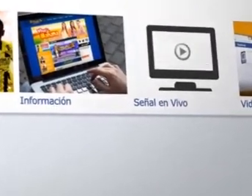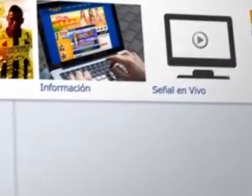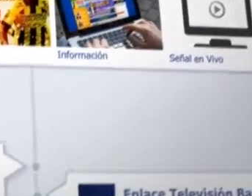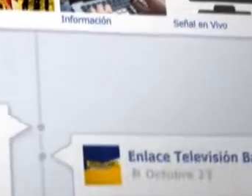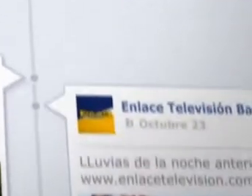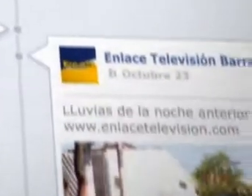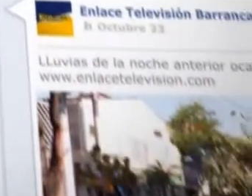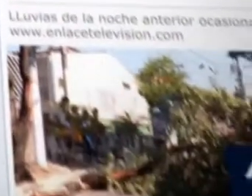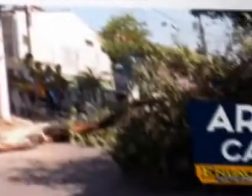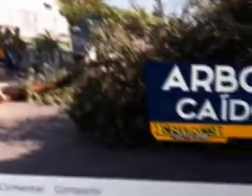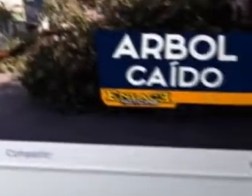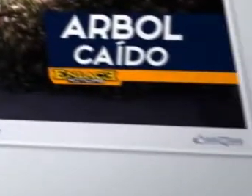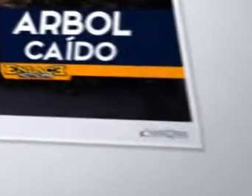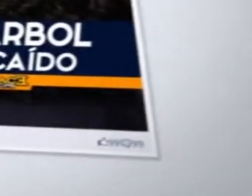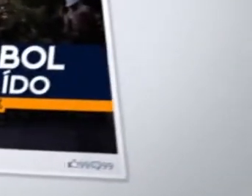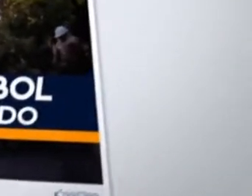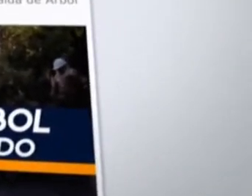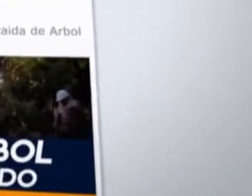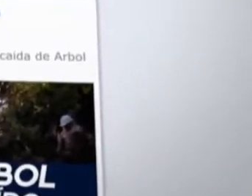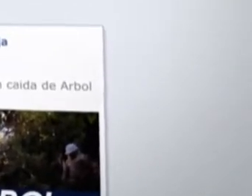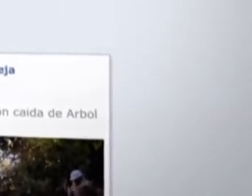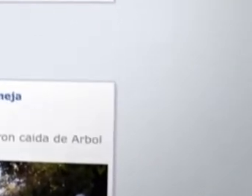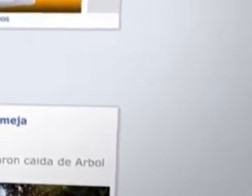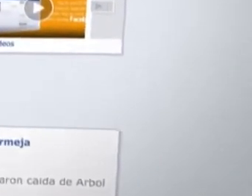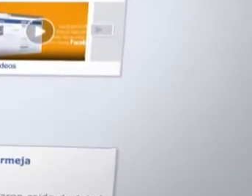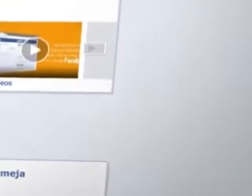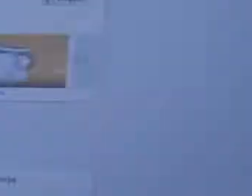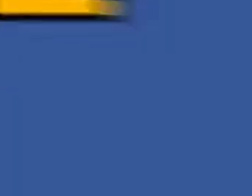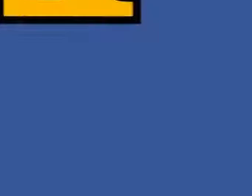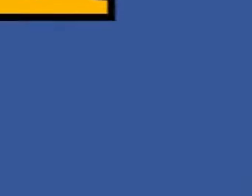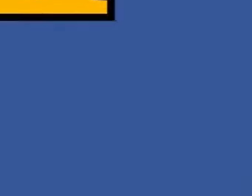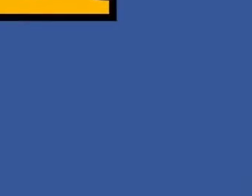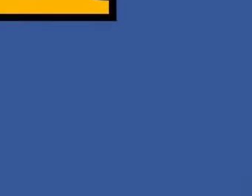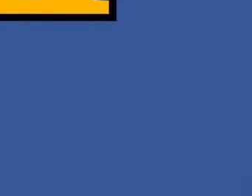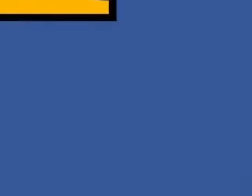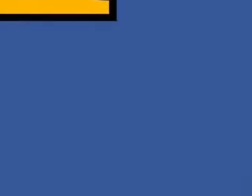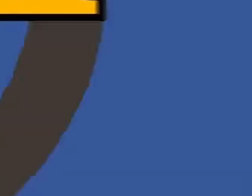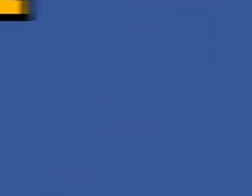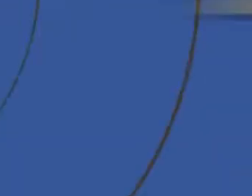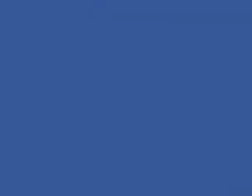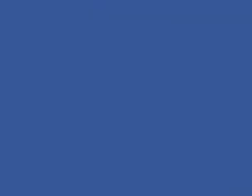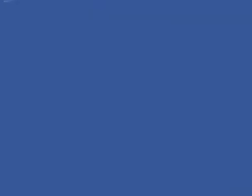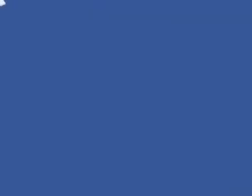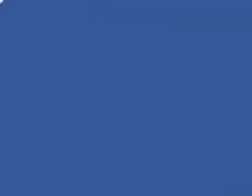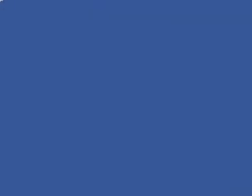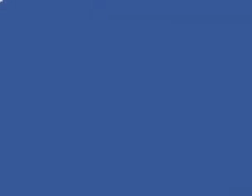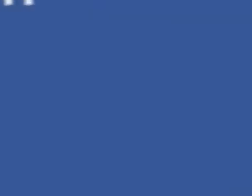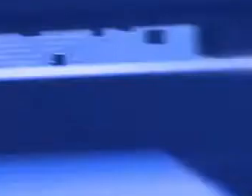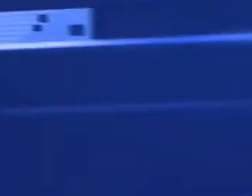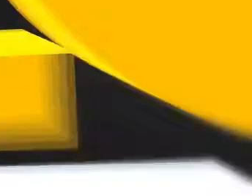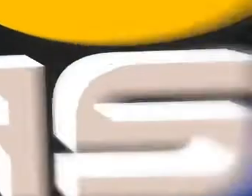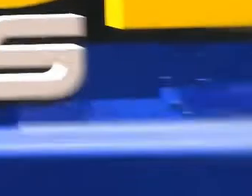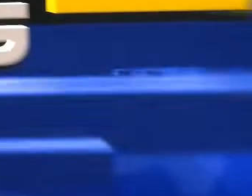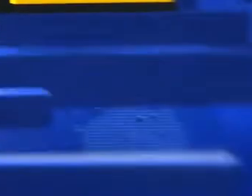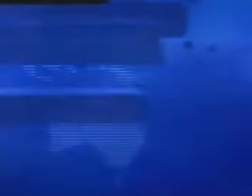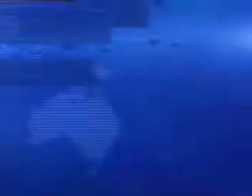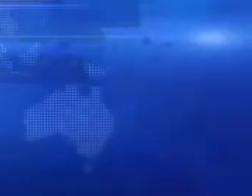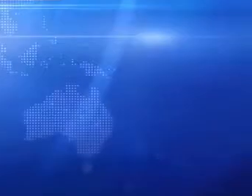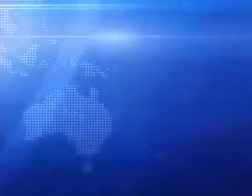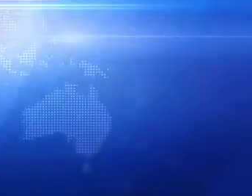Ahora recibe un aviso cada vez que tengamos algo que contarle. Enlace Televisión, más cerca de ti.